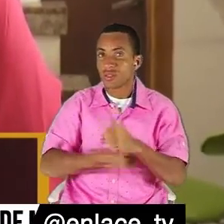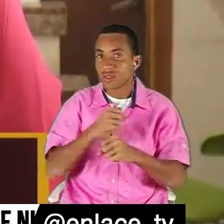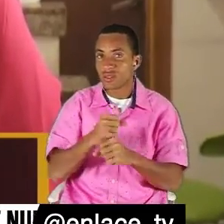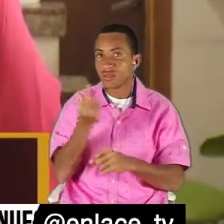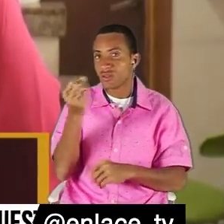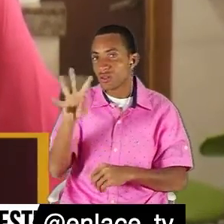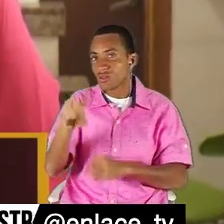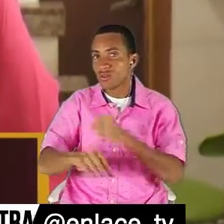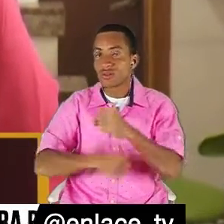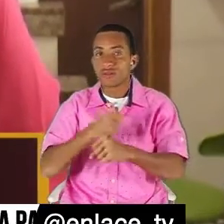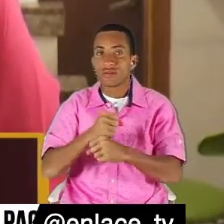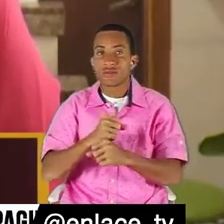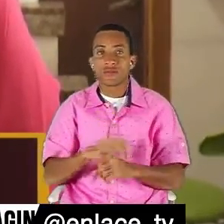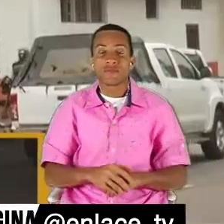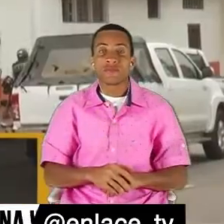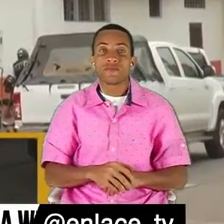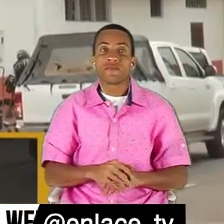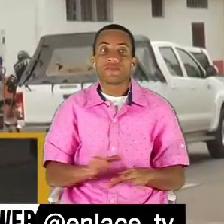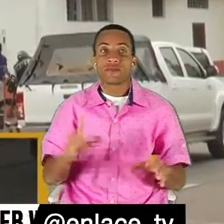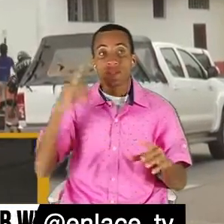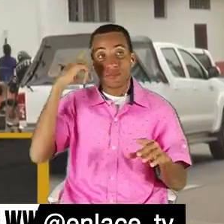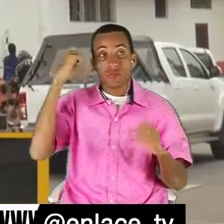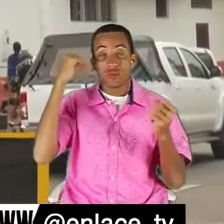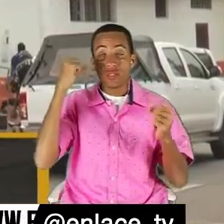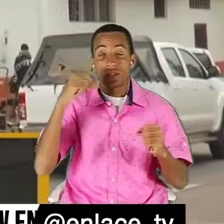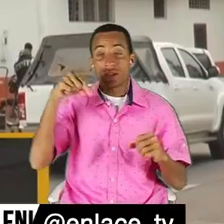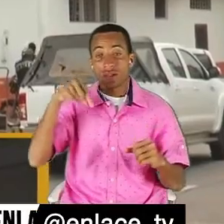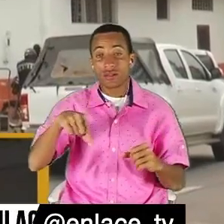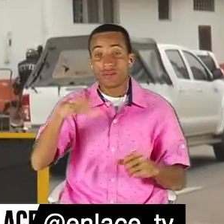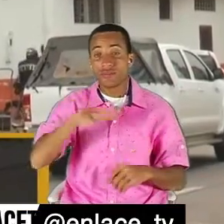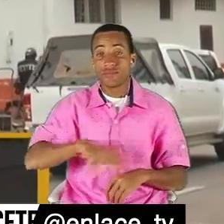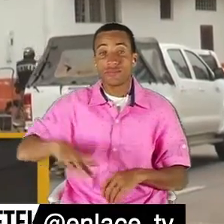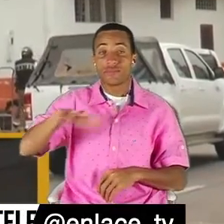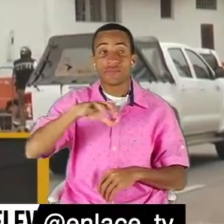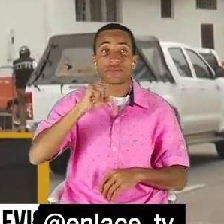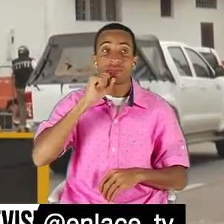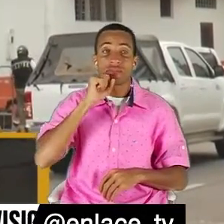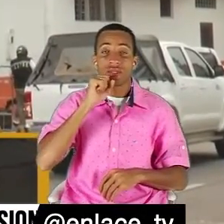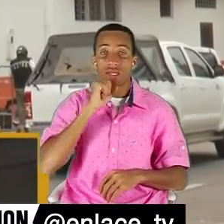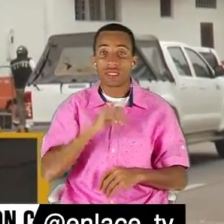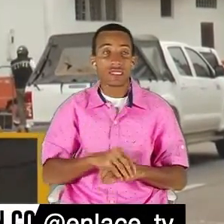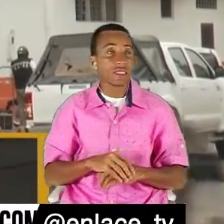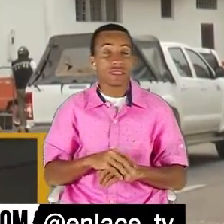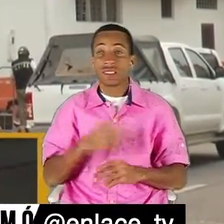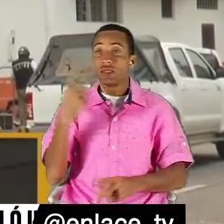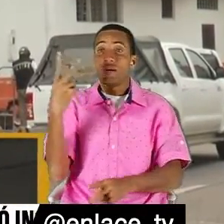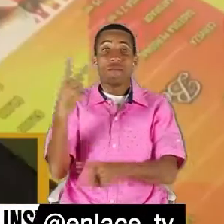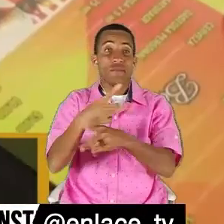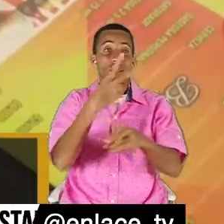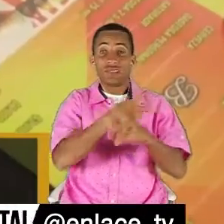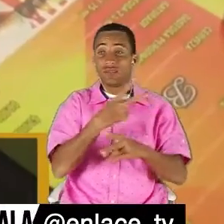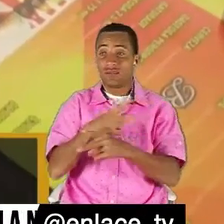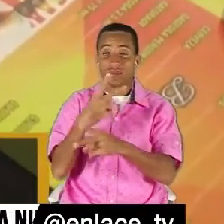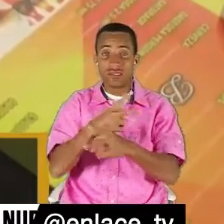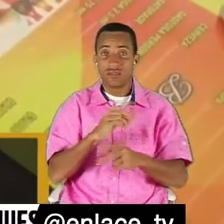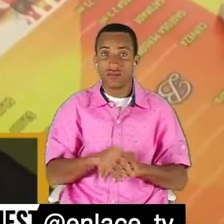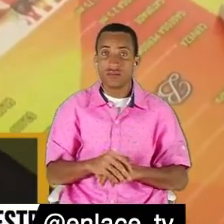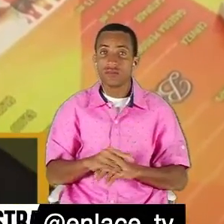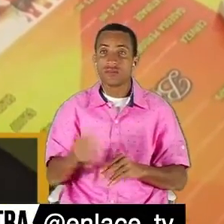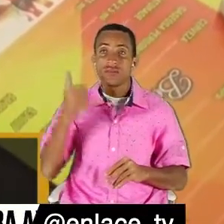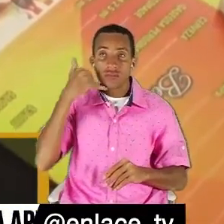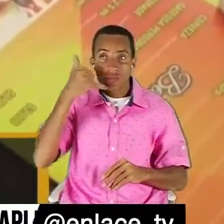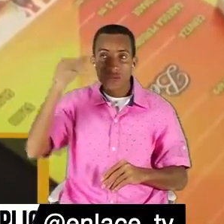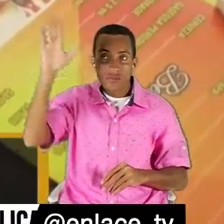años. Entonces realmente pues es preocupante la situación que se está viviendo en Barranca Bermeja, la inseguridad que se está viviendo. Se llamó inmediatamente a